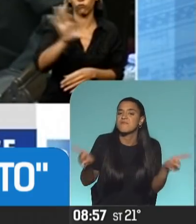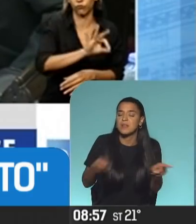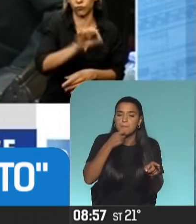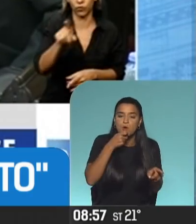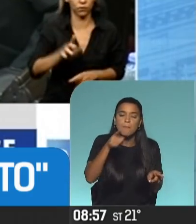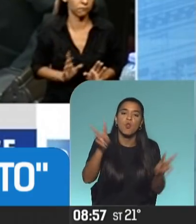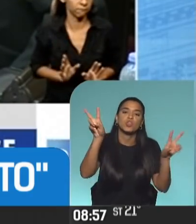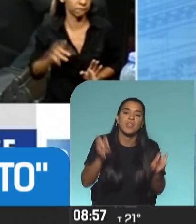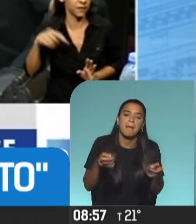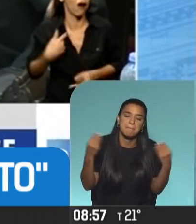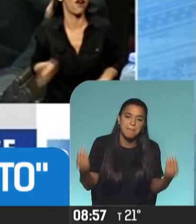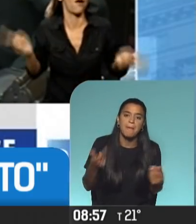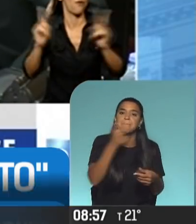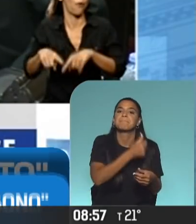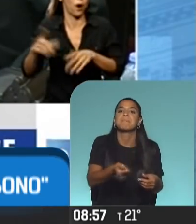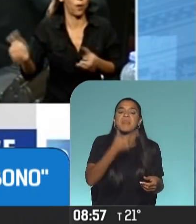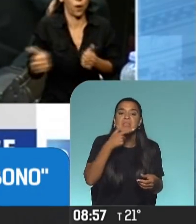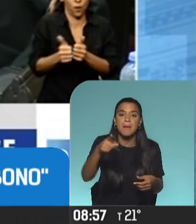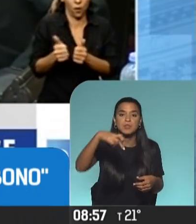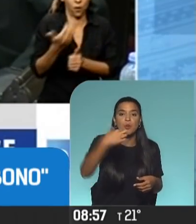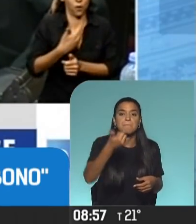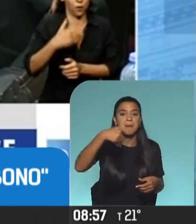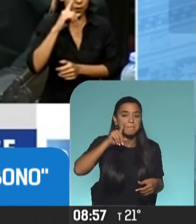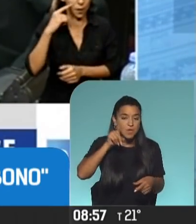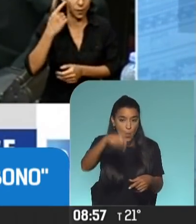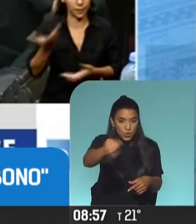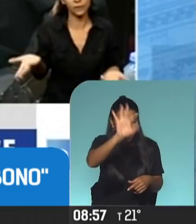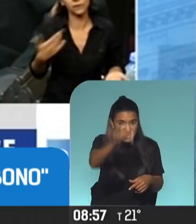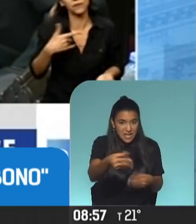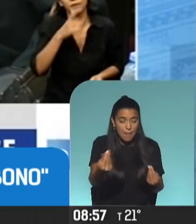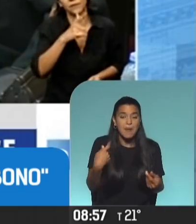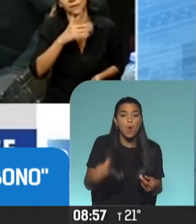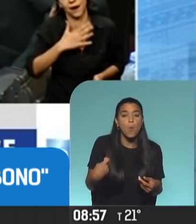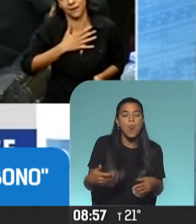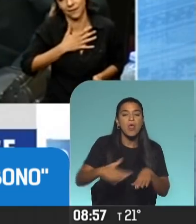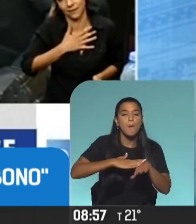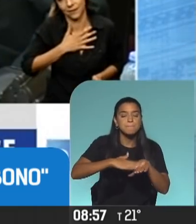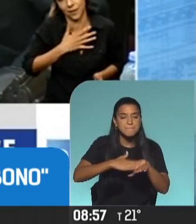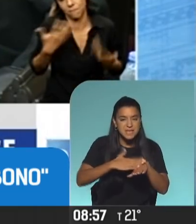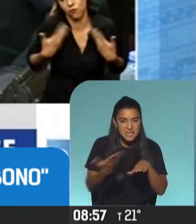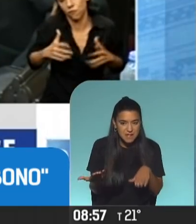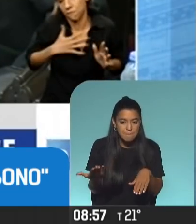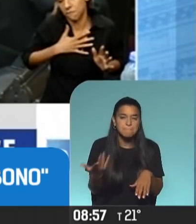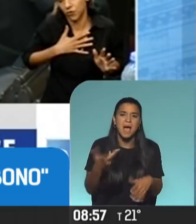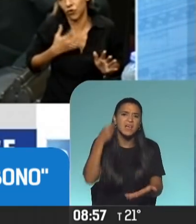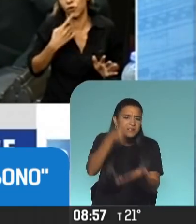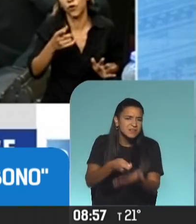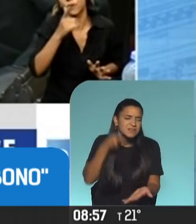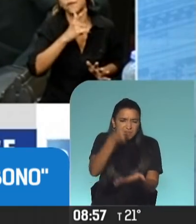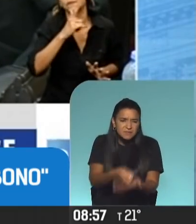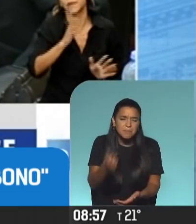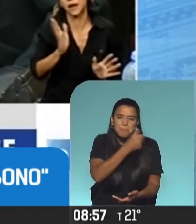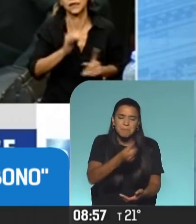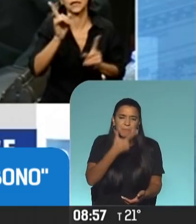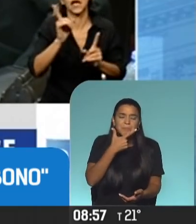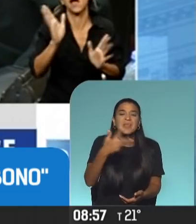el tema de los medicamentos del PAMI. Ustedes saben que para un jubilado de la mínima lo que invierte en medicamentos mes a mes